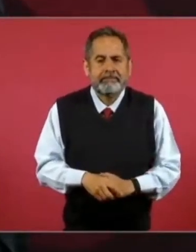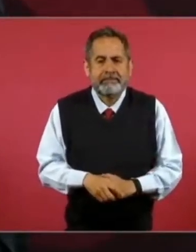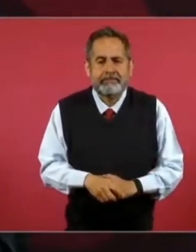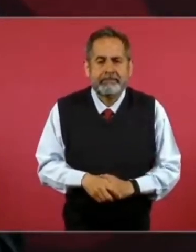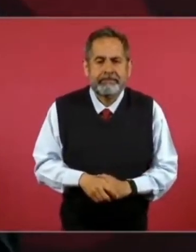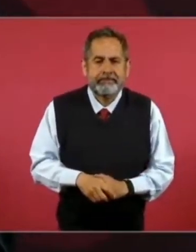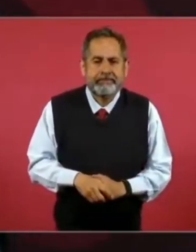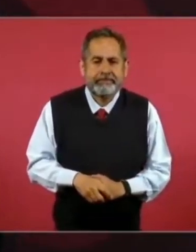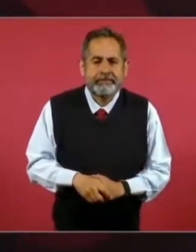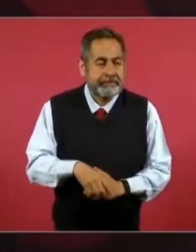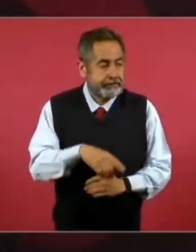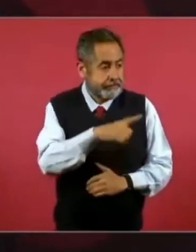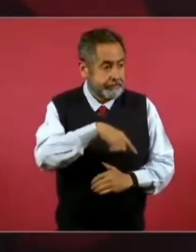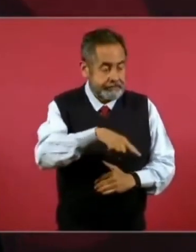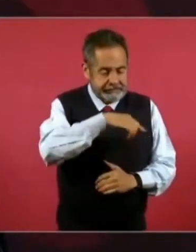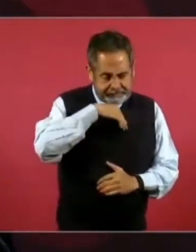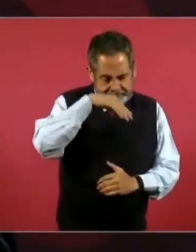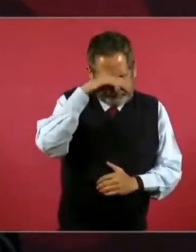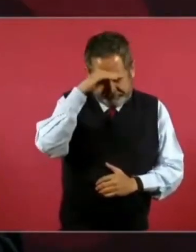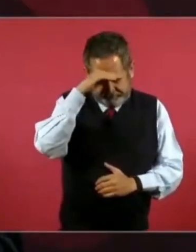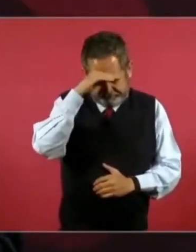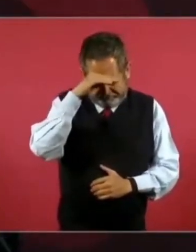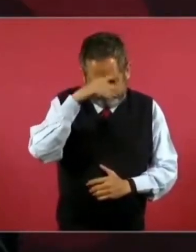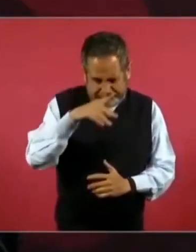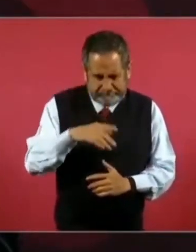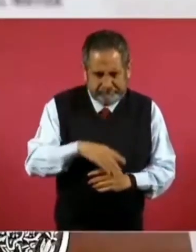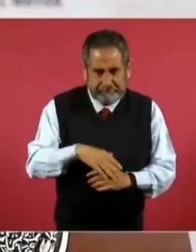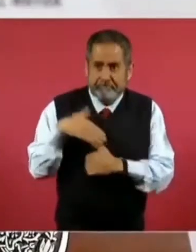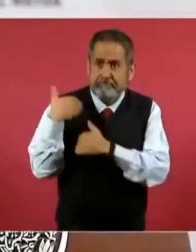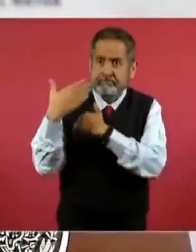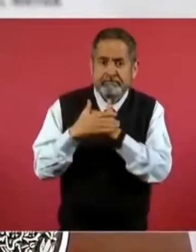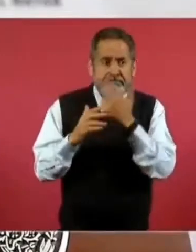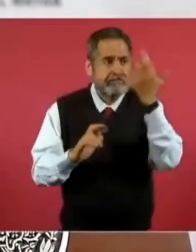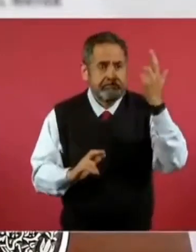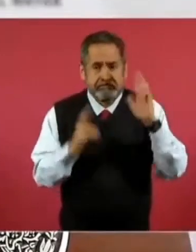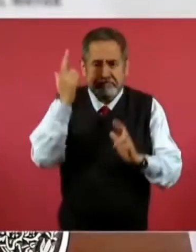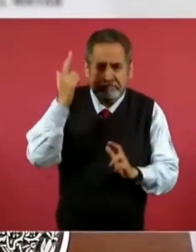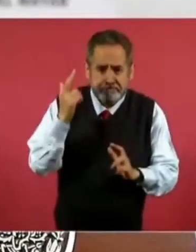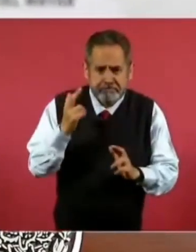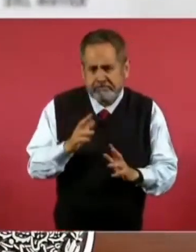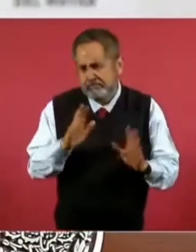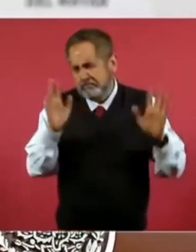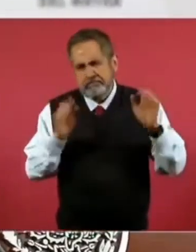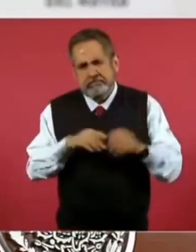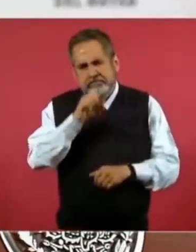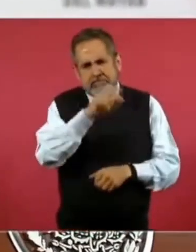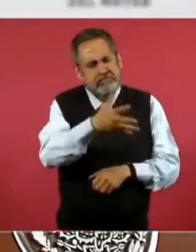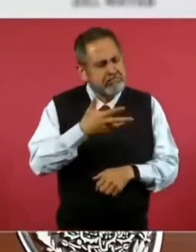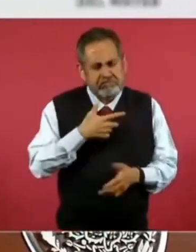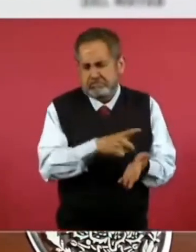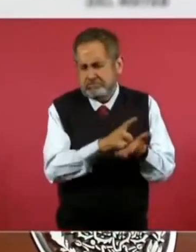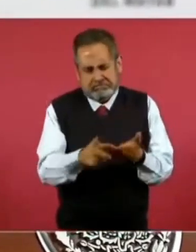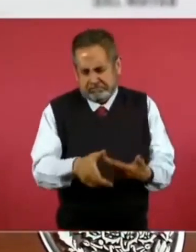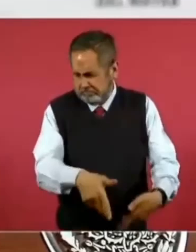ellos deciden ir a una huelga, también están en su